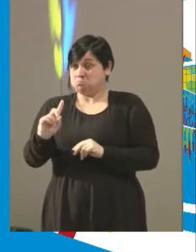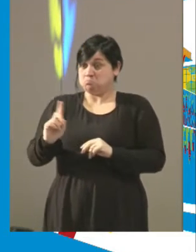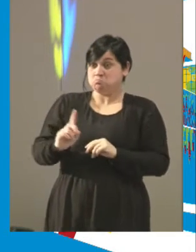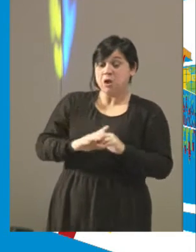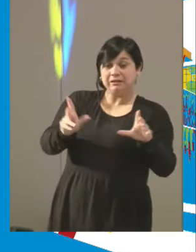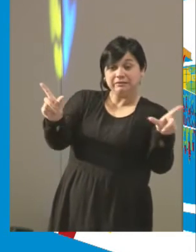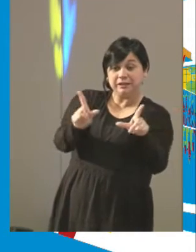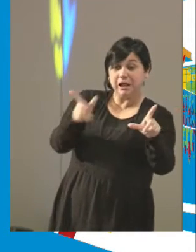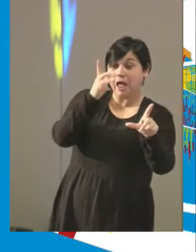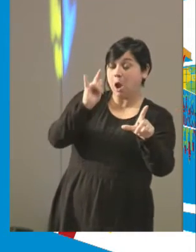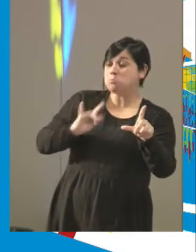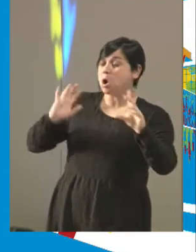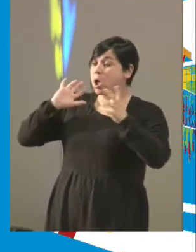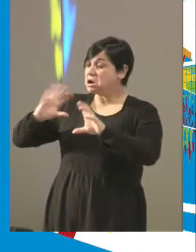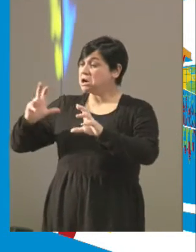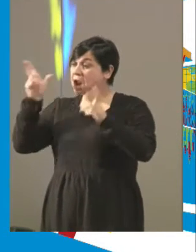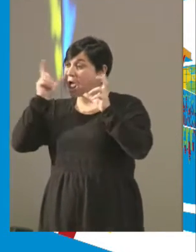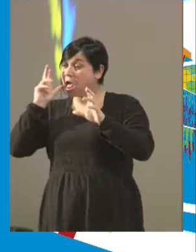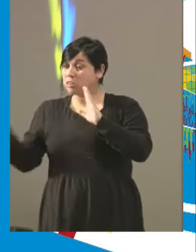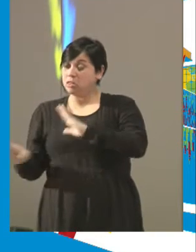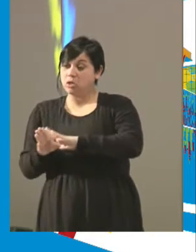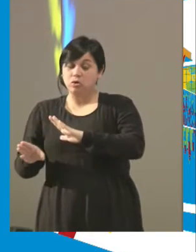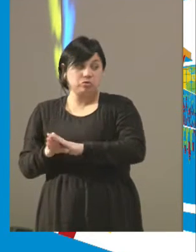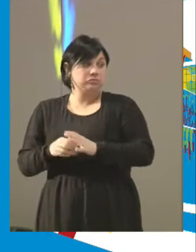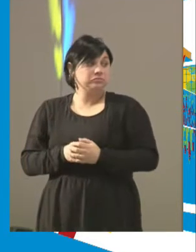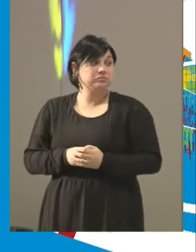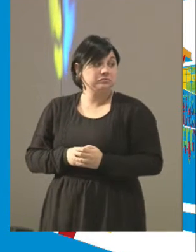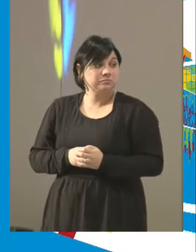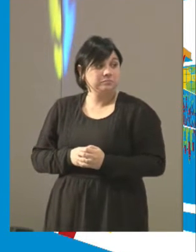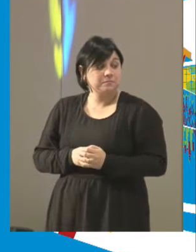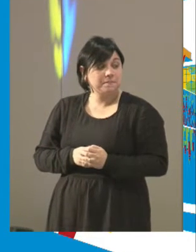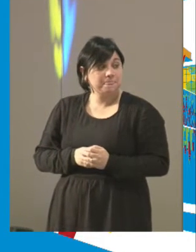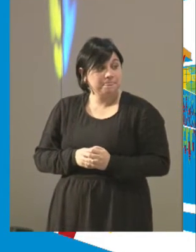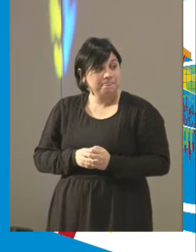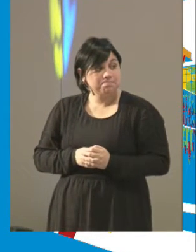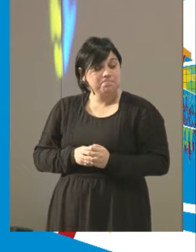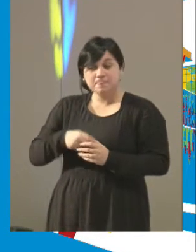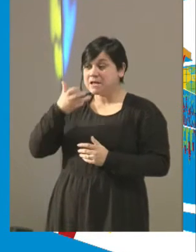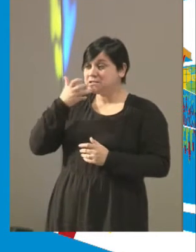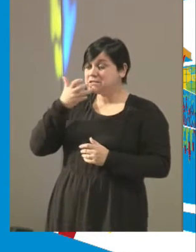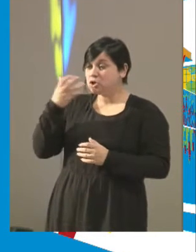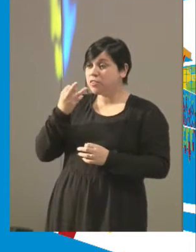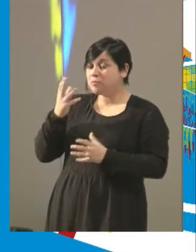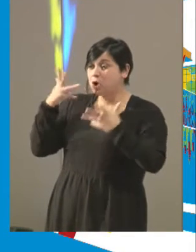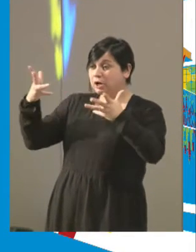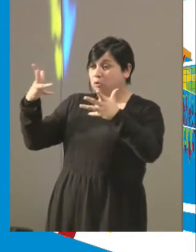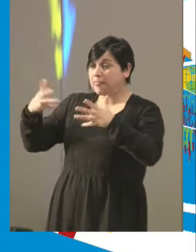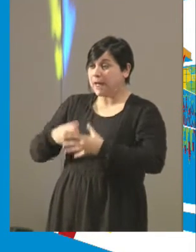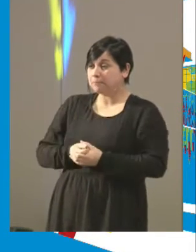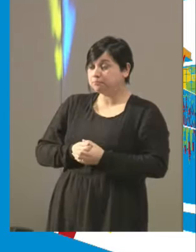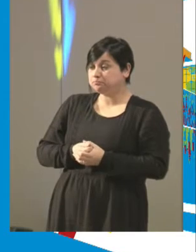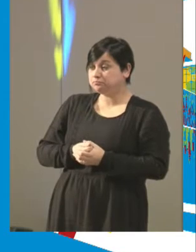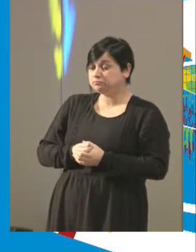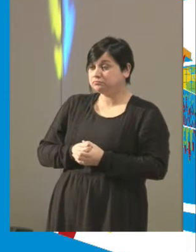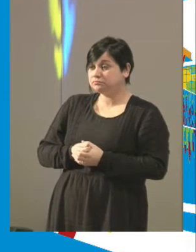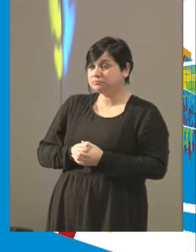sigue manteniendo su espacio. Entonces, resumiendo, taxista no, científico de datos sí. Hombre, si yo tuviera que recomendar, no